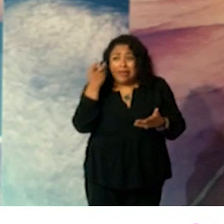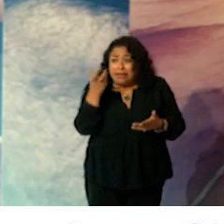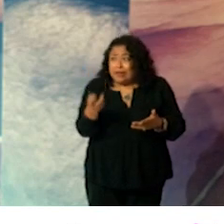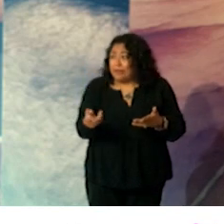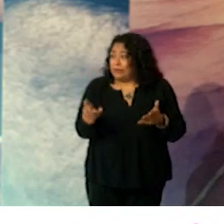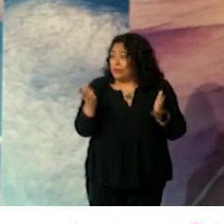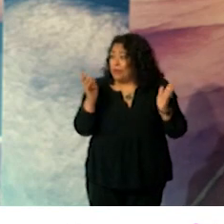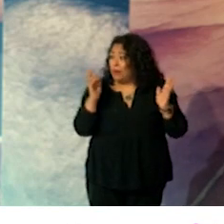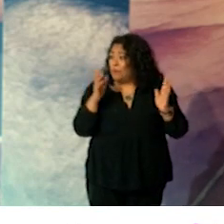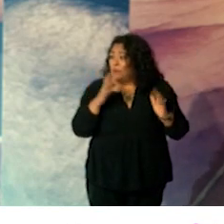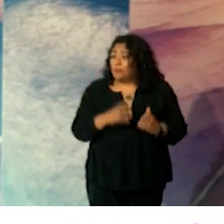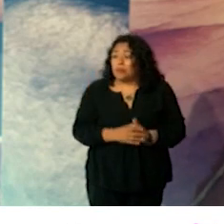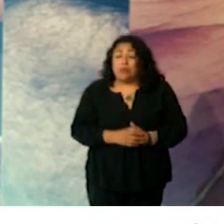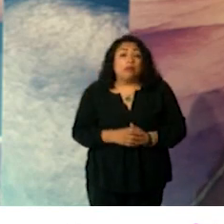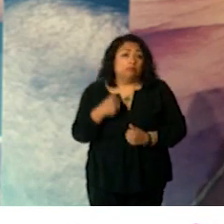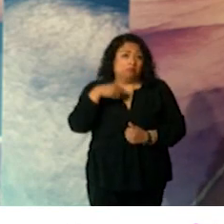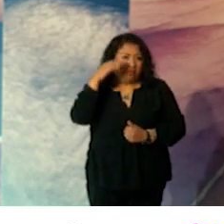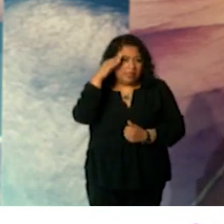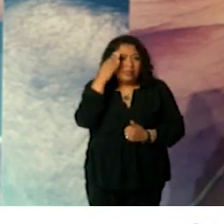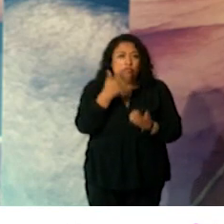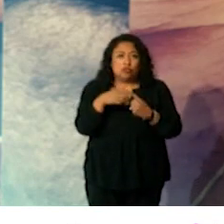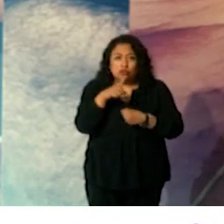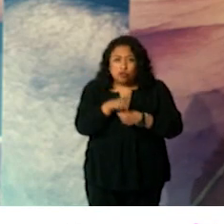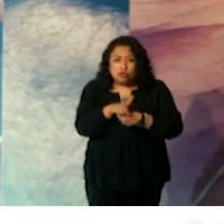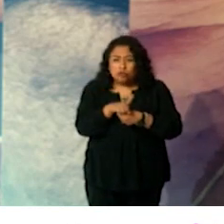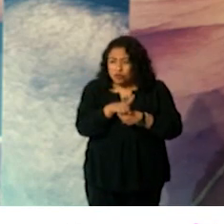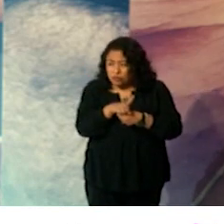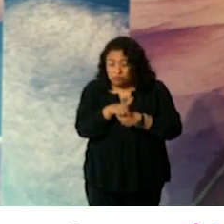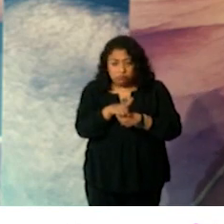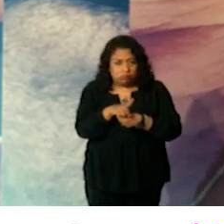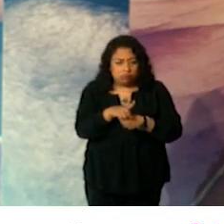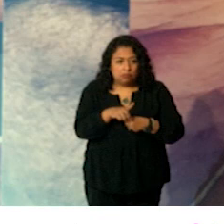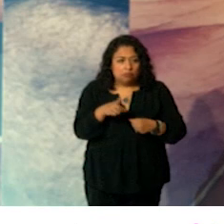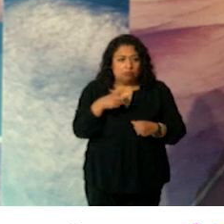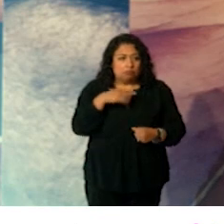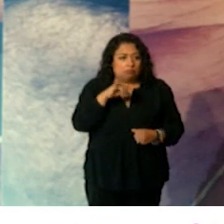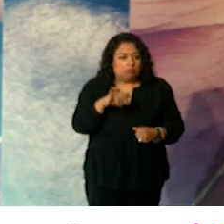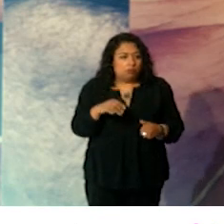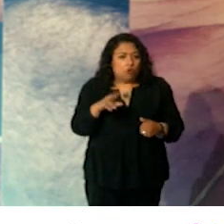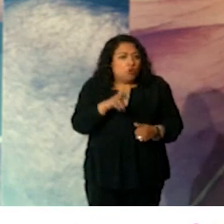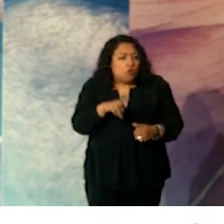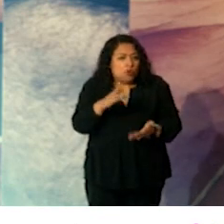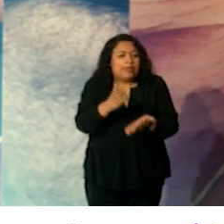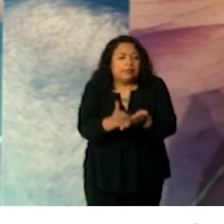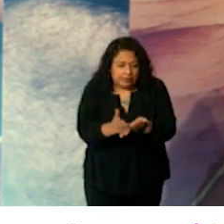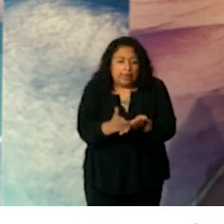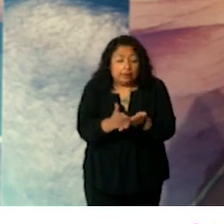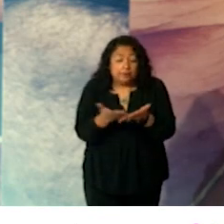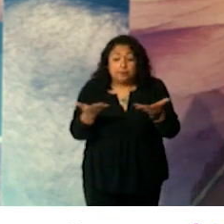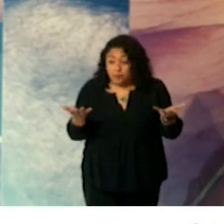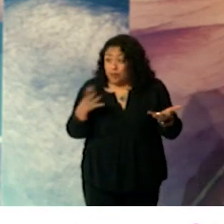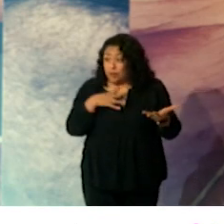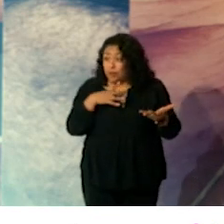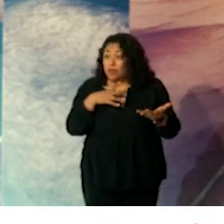exigencia, y lo que esperan de ellas, ¿no? Porque cuando las sociedades se caen a pedazos, los roles de cuidados nunca terminan. Y nunca se detienen. Y además